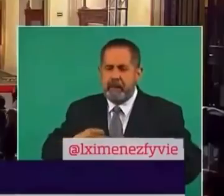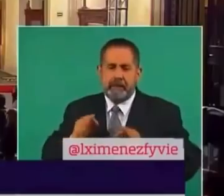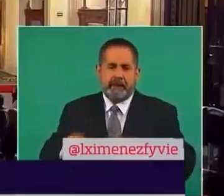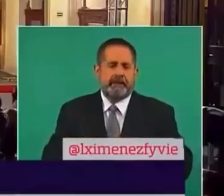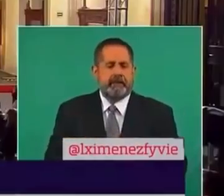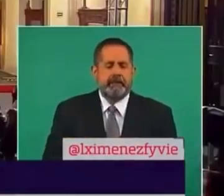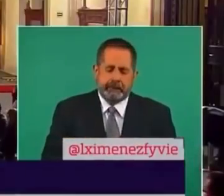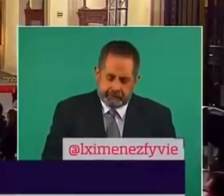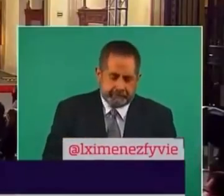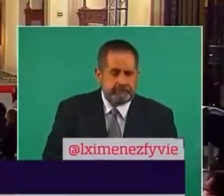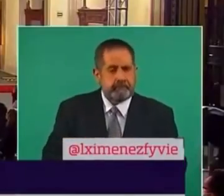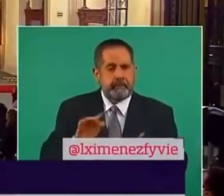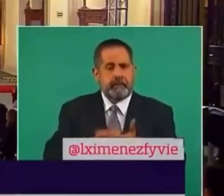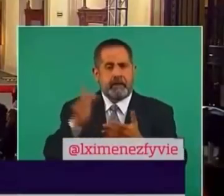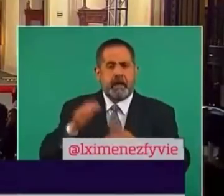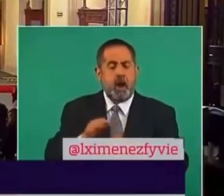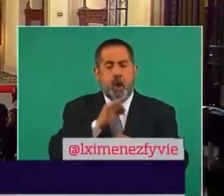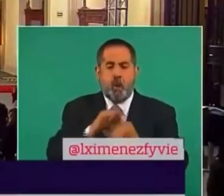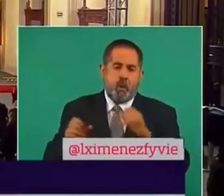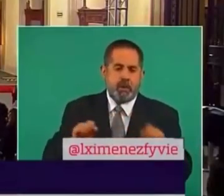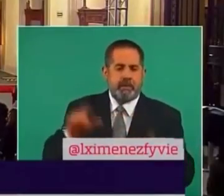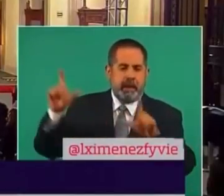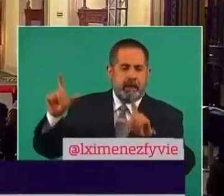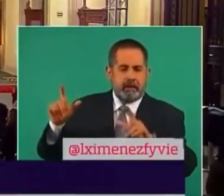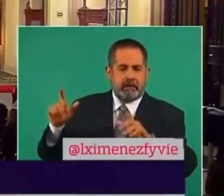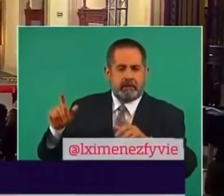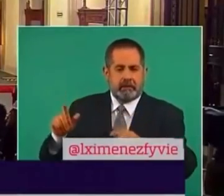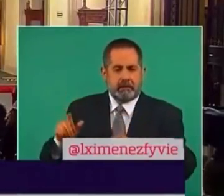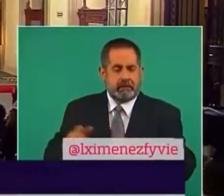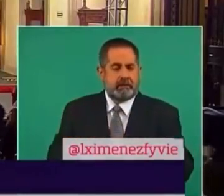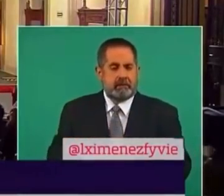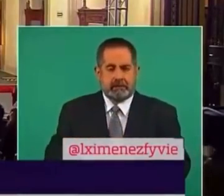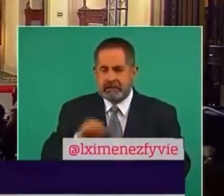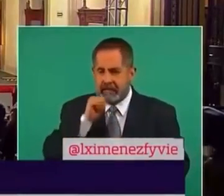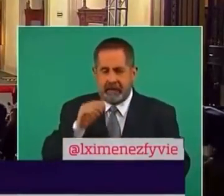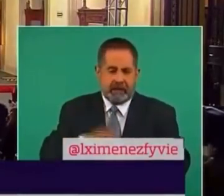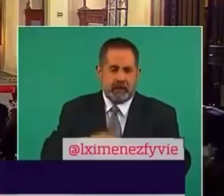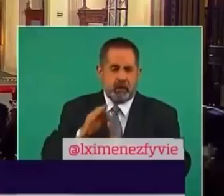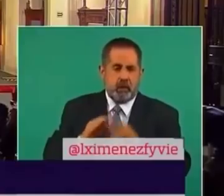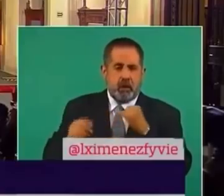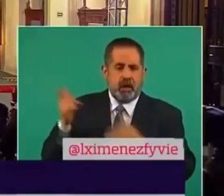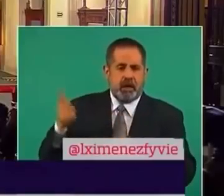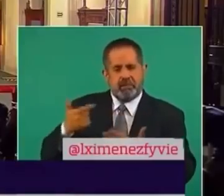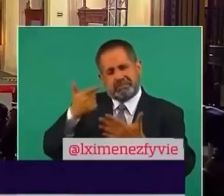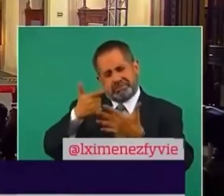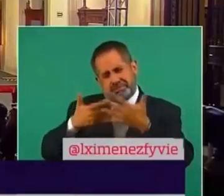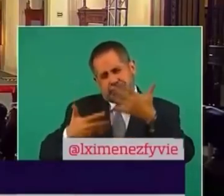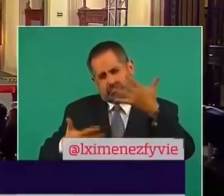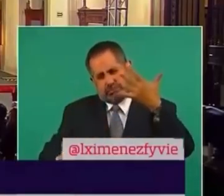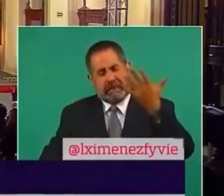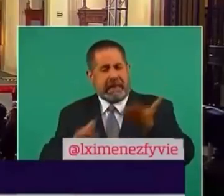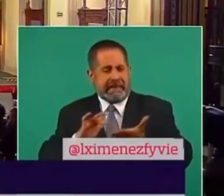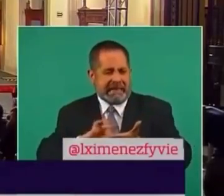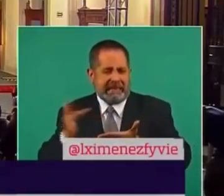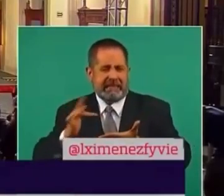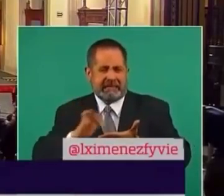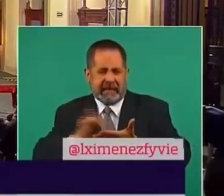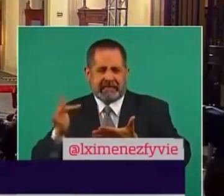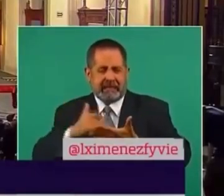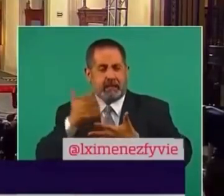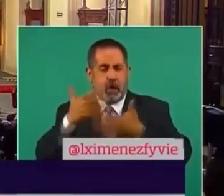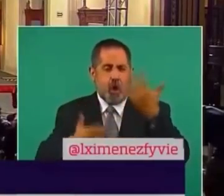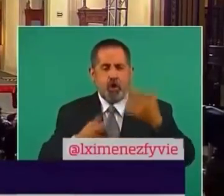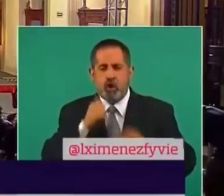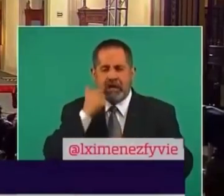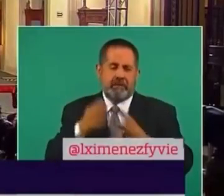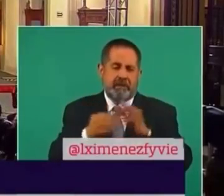de la catástrofe que esta pandemia ha significado para nuestro país. No solo en el número de muertes, en la pérdida, en el sufrimiento,